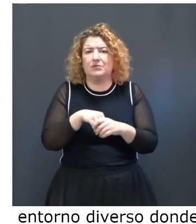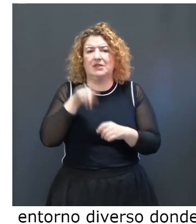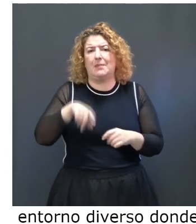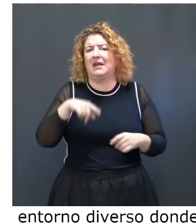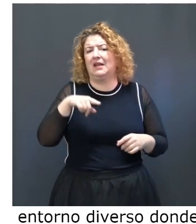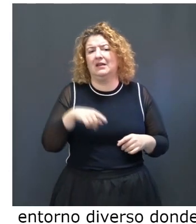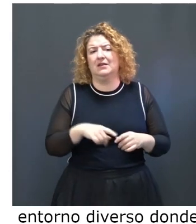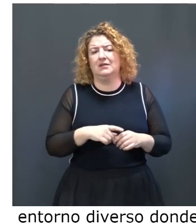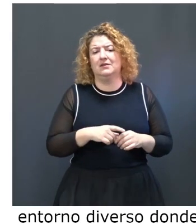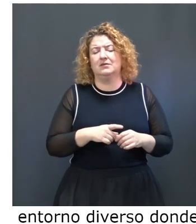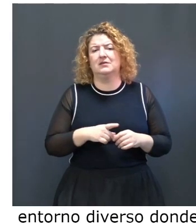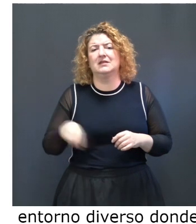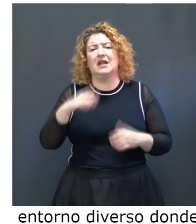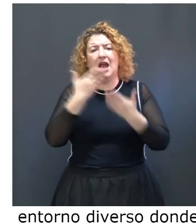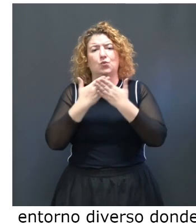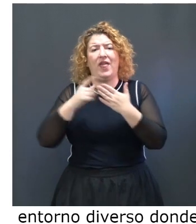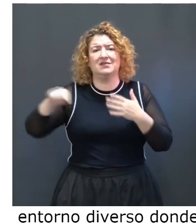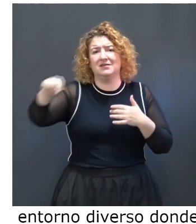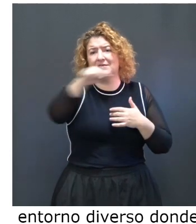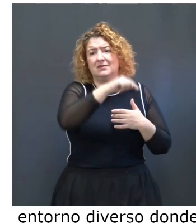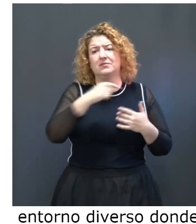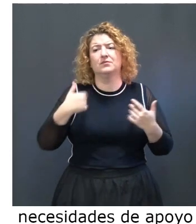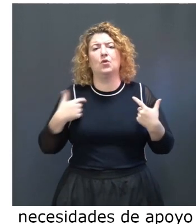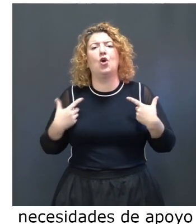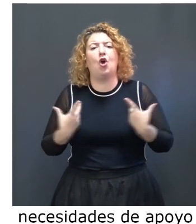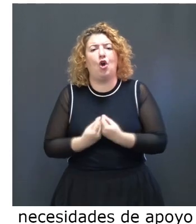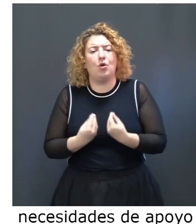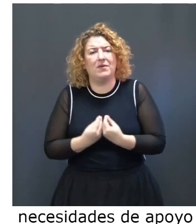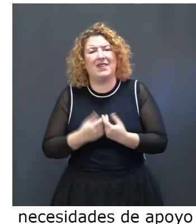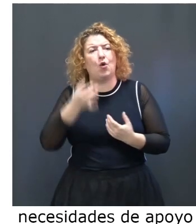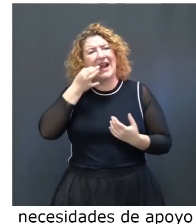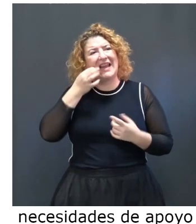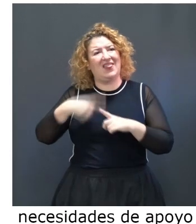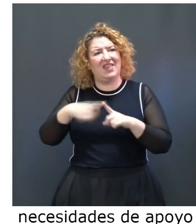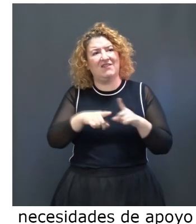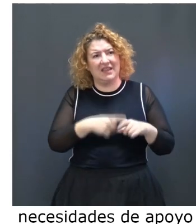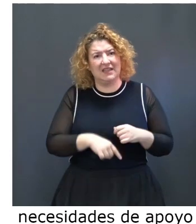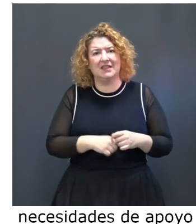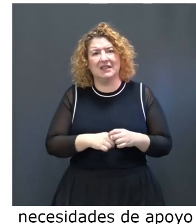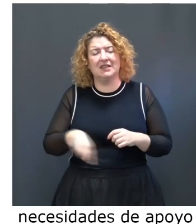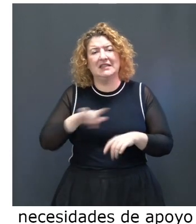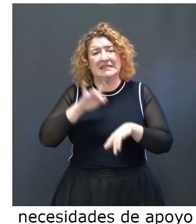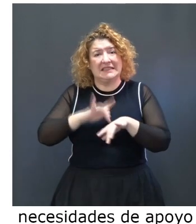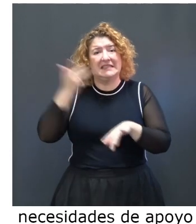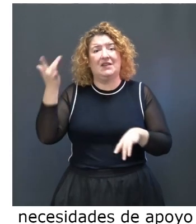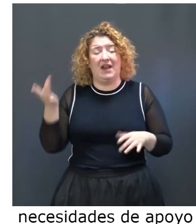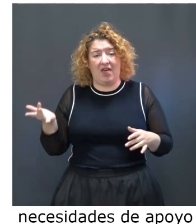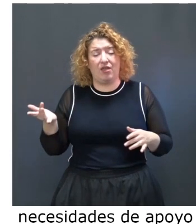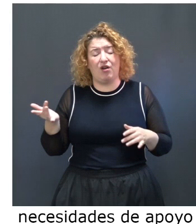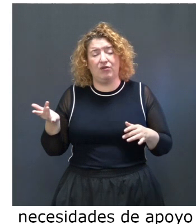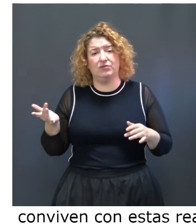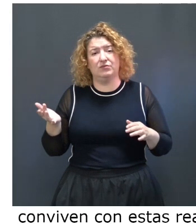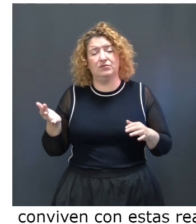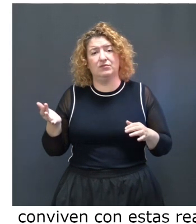de los estudiantes conviven con estas realidades diversas, ese aprendizaje, que quizás esa sensibilización que hay que hacer a los